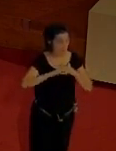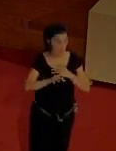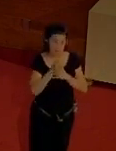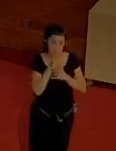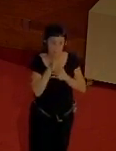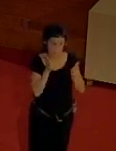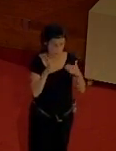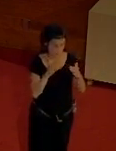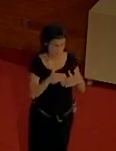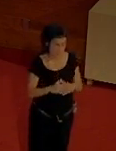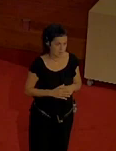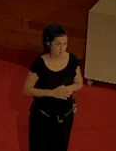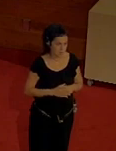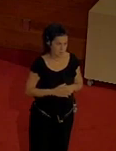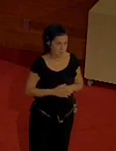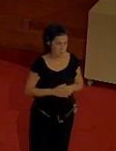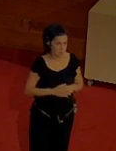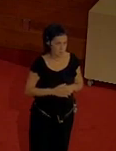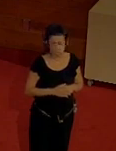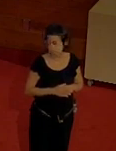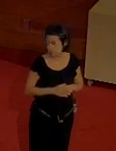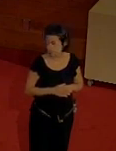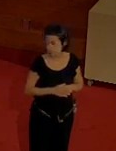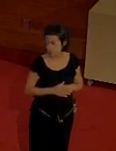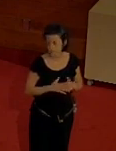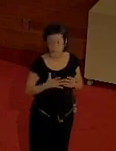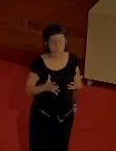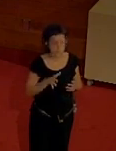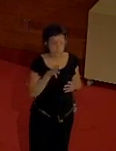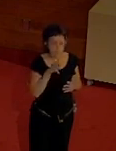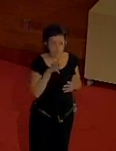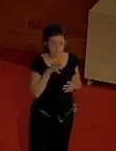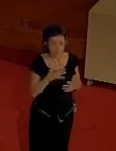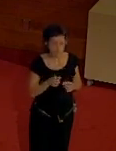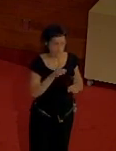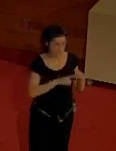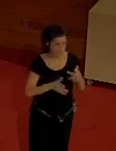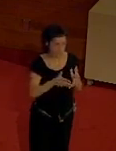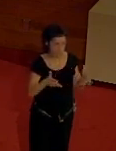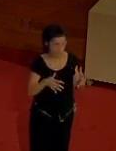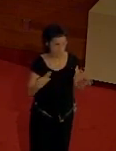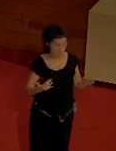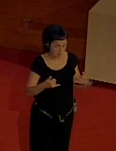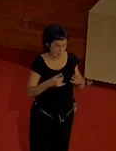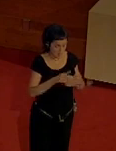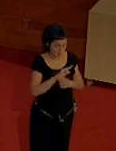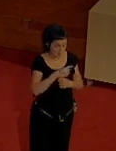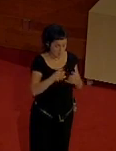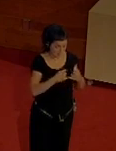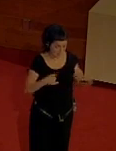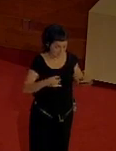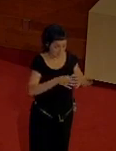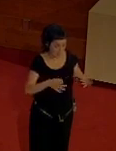donde está ahora La la la principal tensión es en la primera línea de Islas Japón